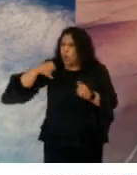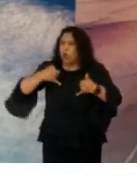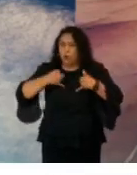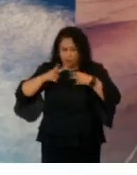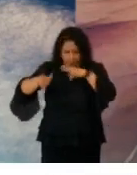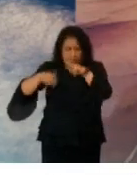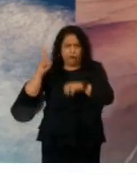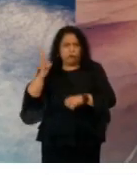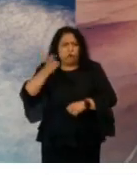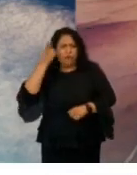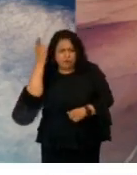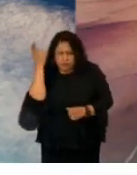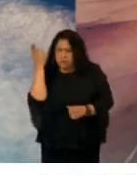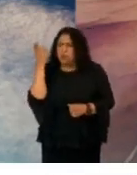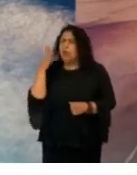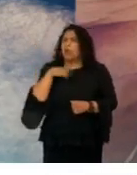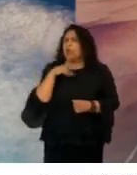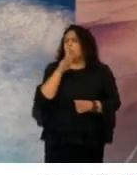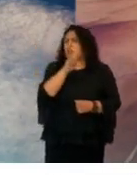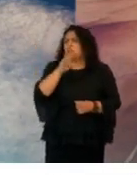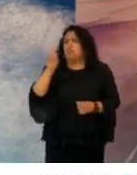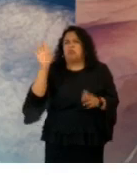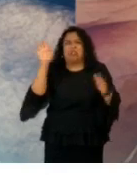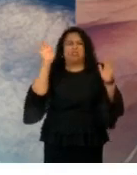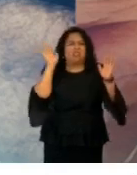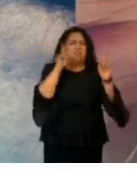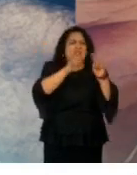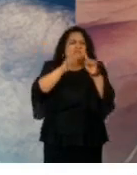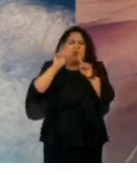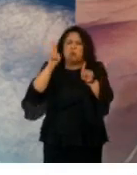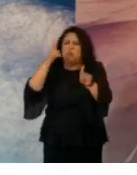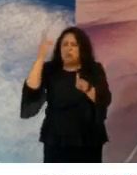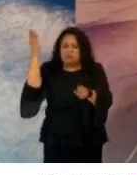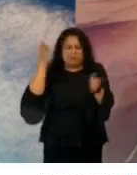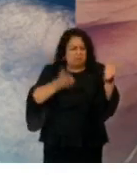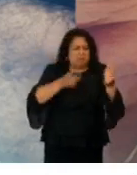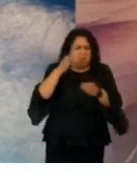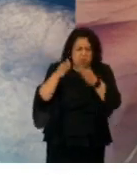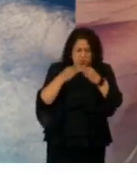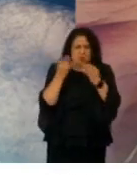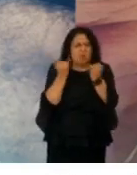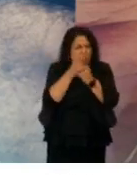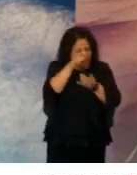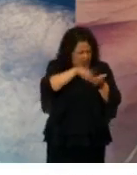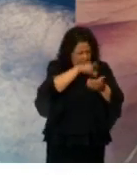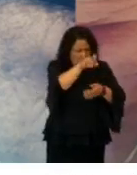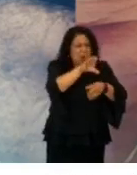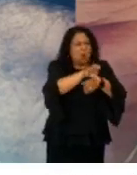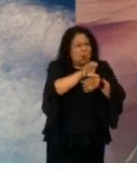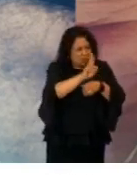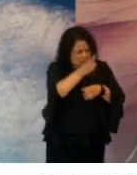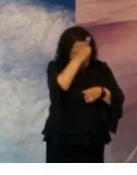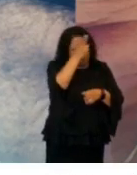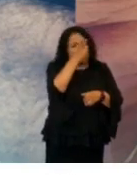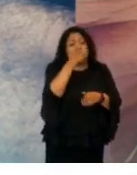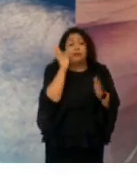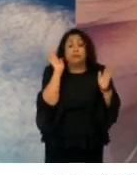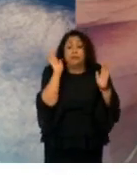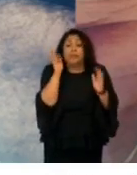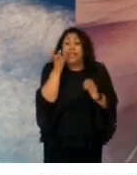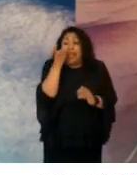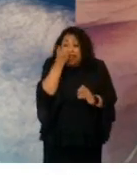la universidad y tener doctores que vengan de todas las universidades del mundo, incluidas las colombianas. Solamente